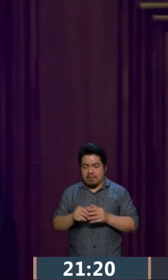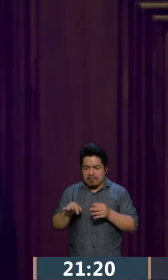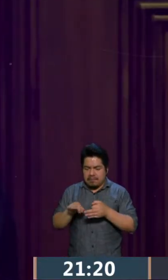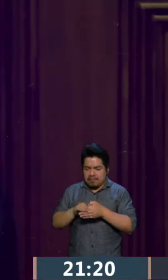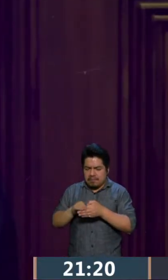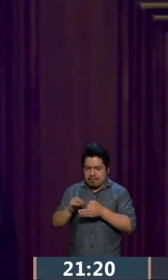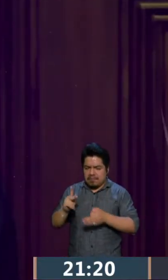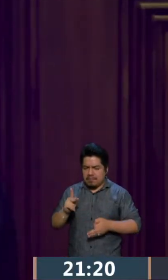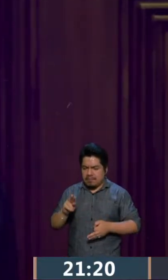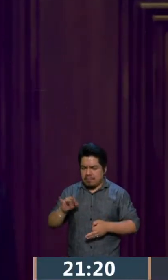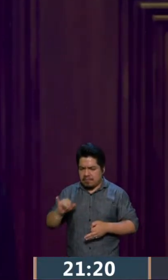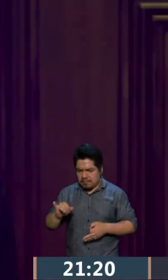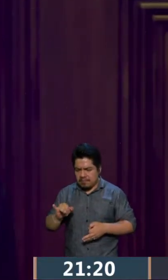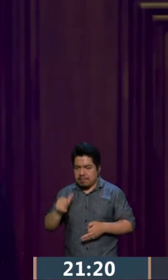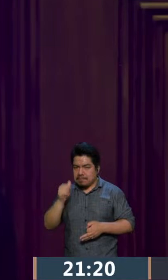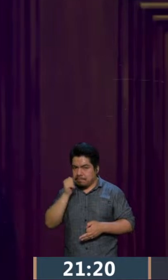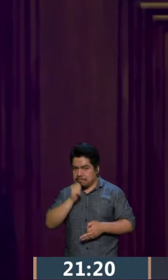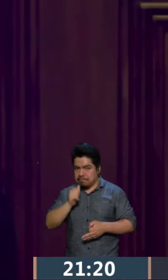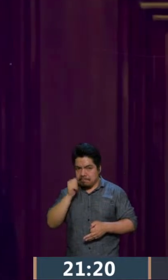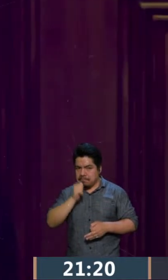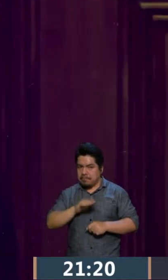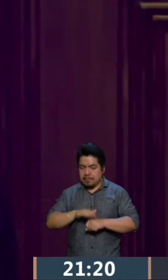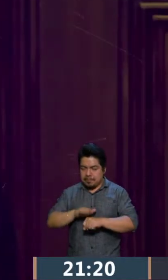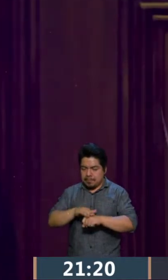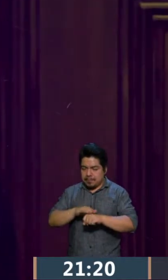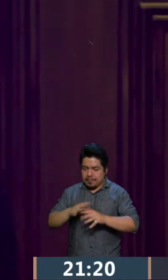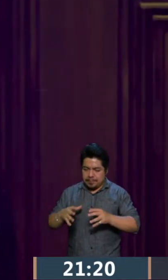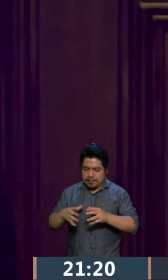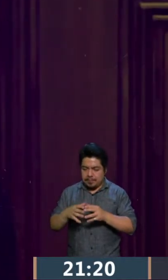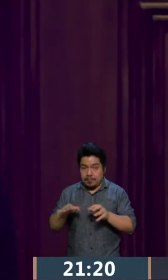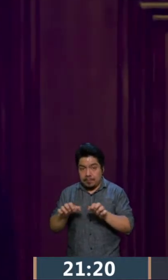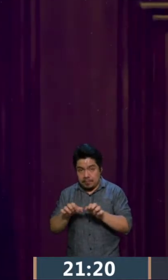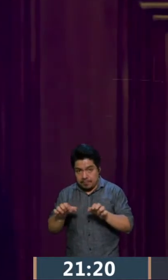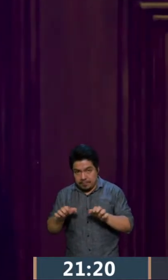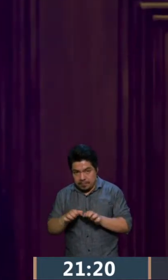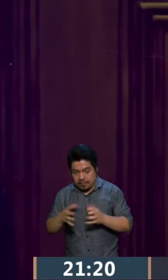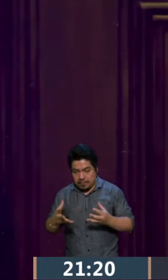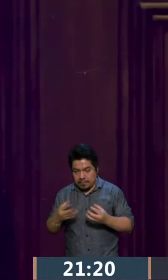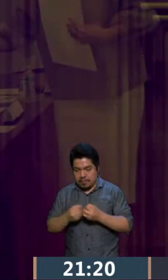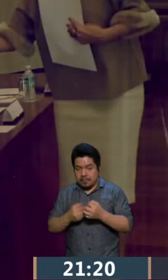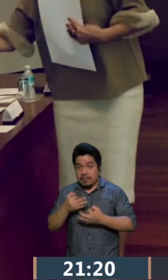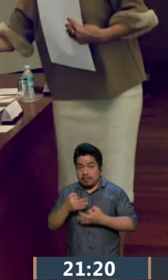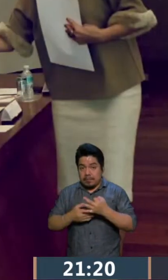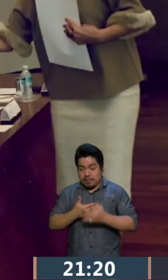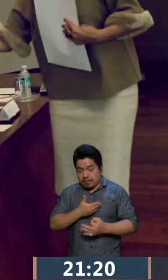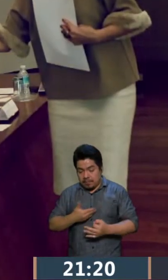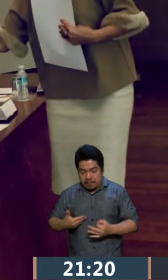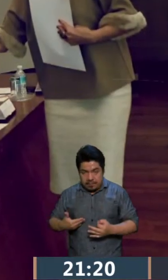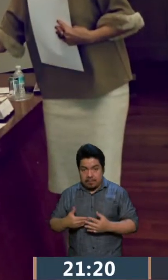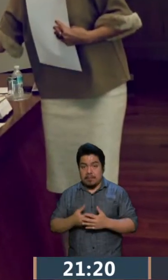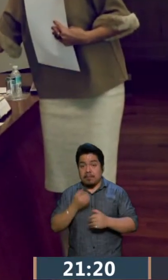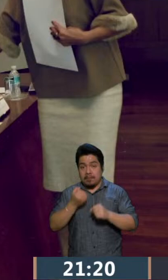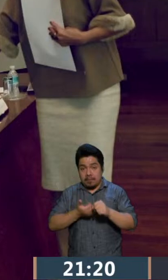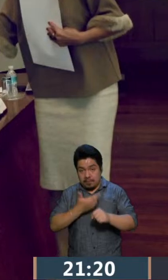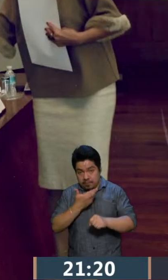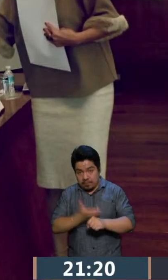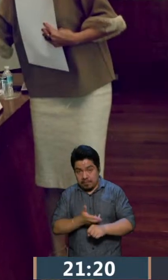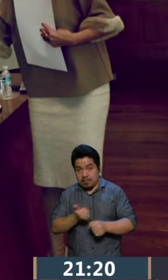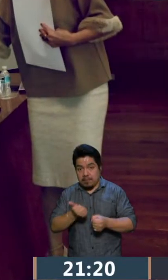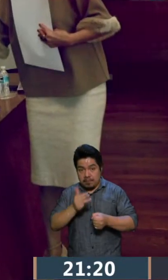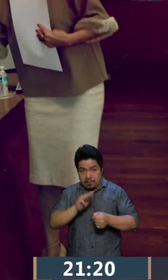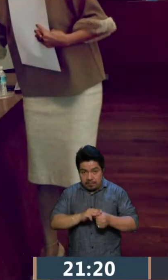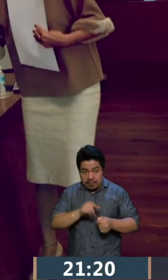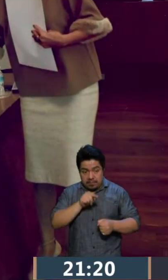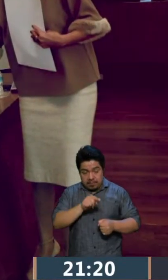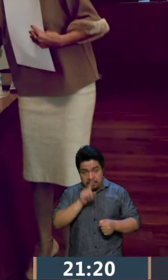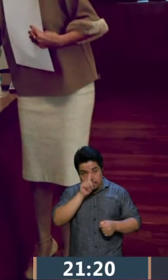Piña con el priismo se ha hecho presente también en quienes forman parte de su equipo en la presidencia de la Corte. Su secretaria ejecutiva de Administración de